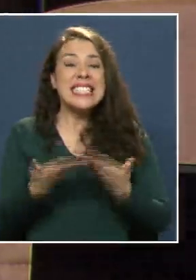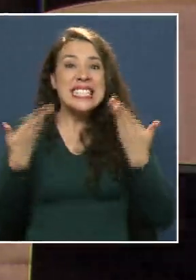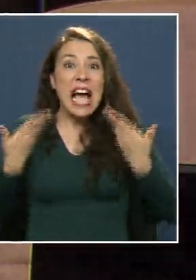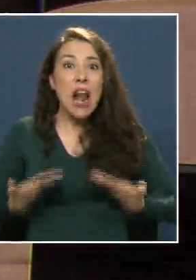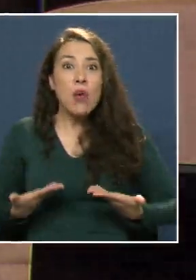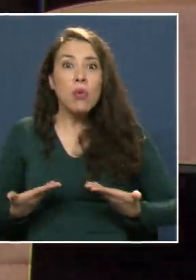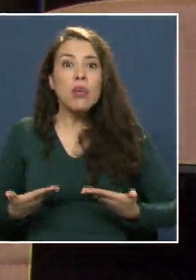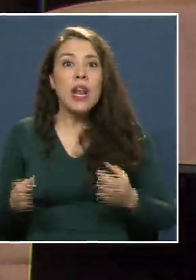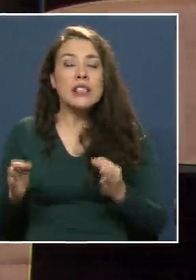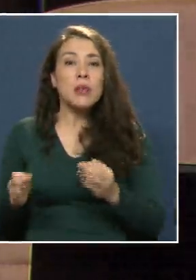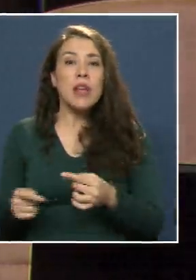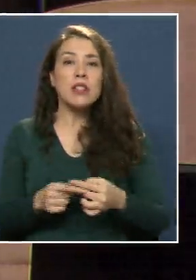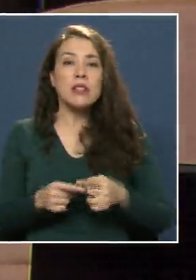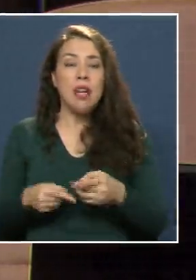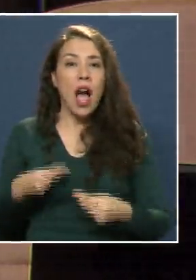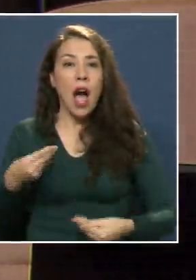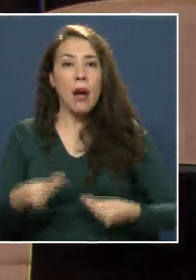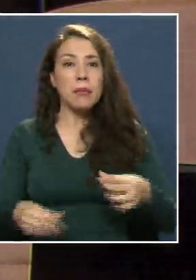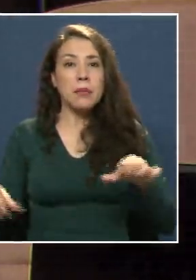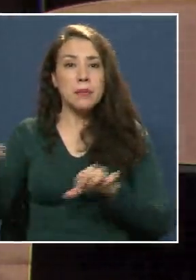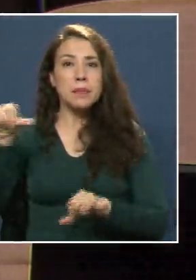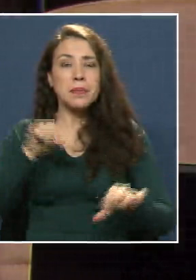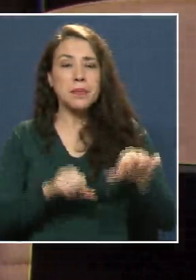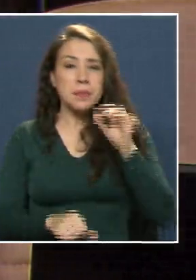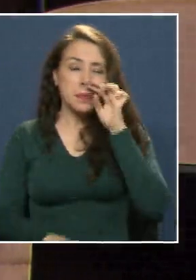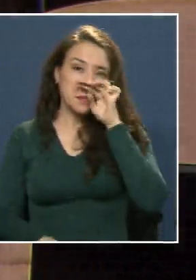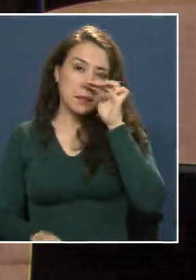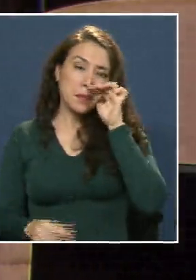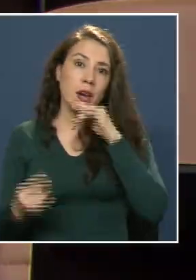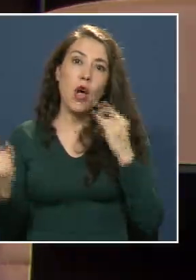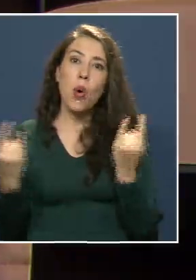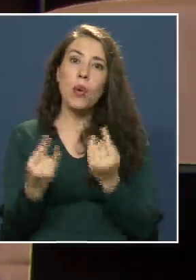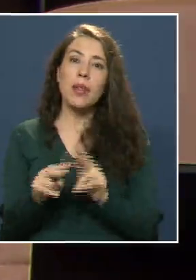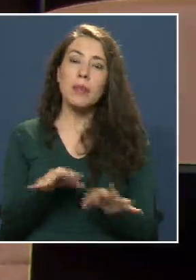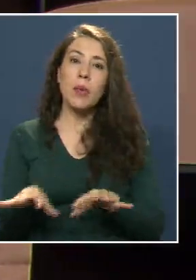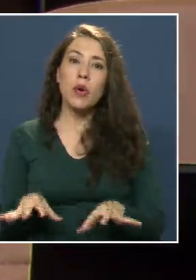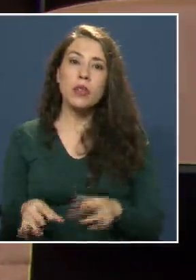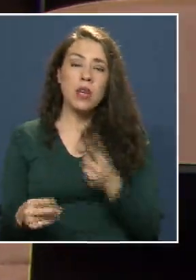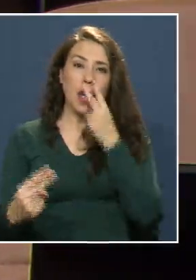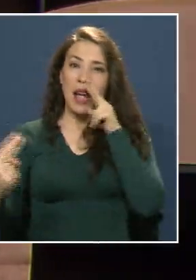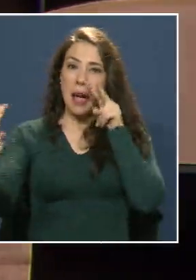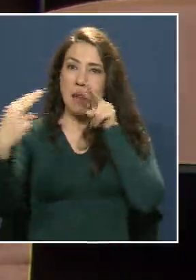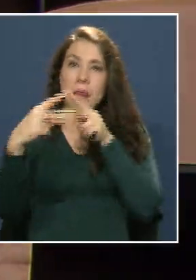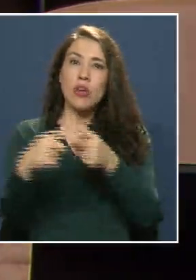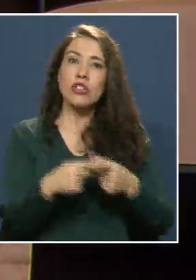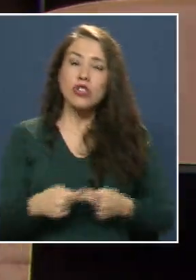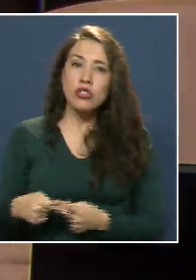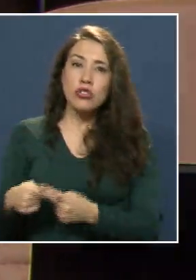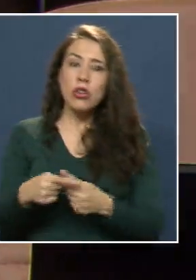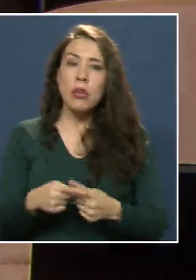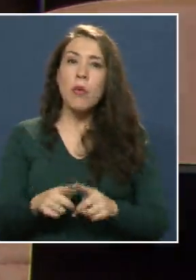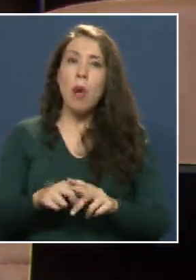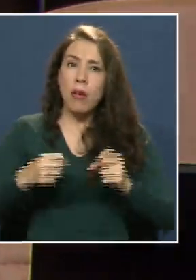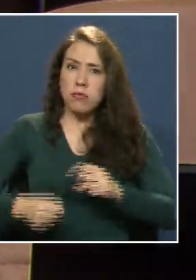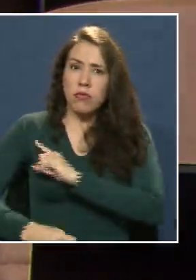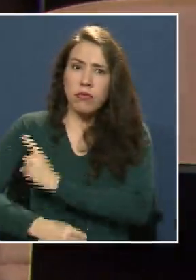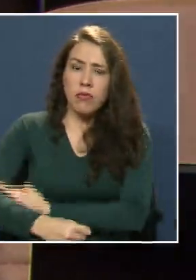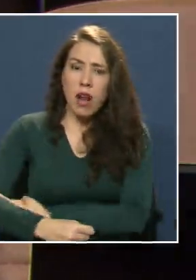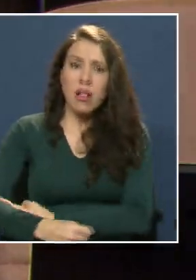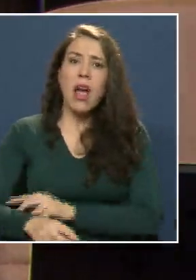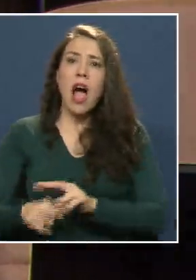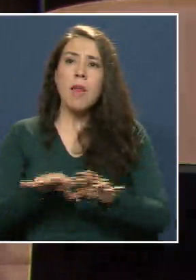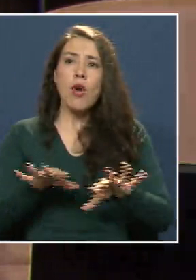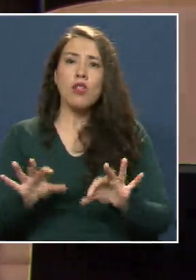con estos antecedentes que nos aporta la ciencia que es urgente que hagamos algo, que miremos a la cara a la sociedad y con hidalguía dispongamos de